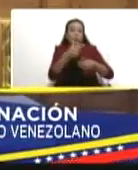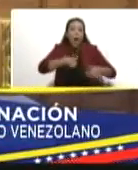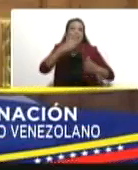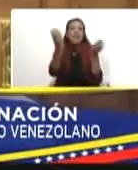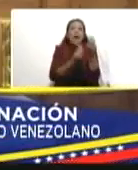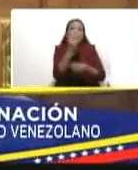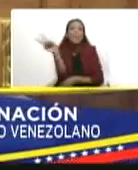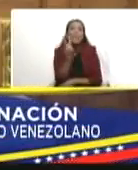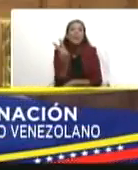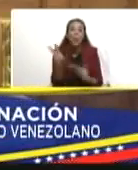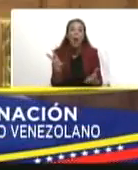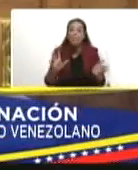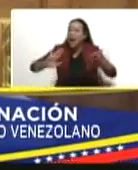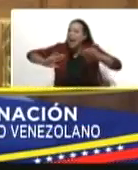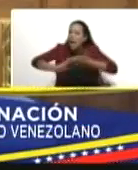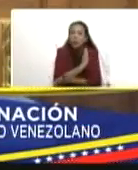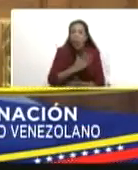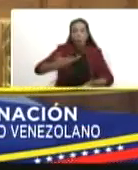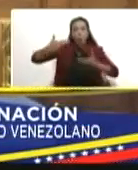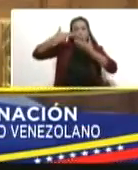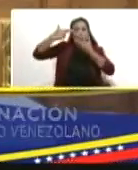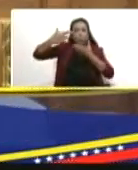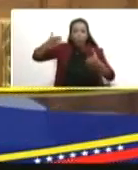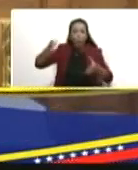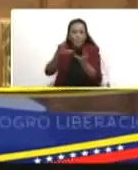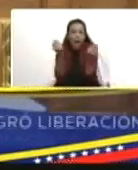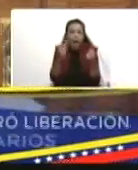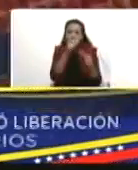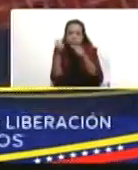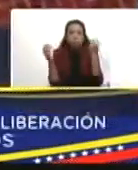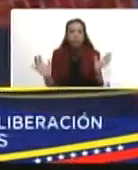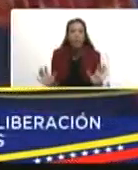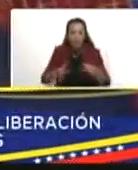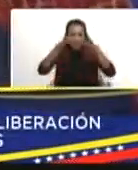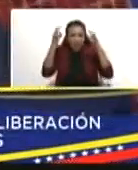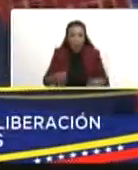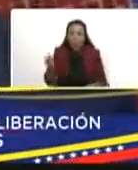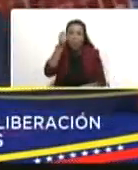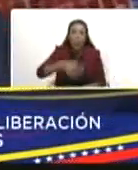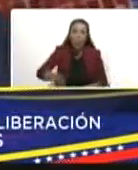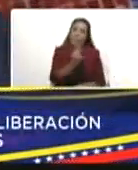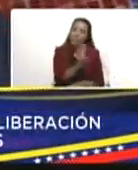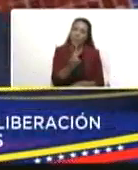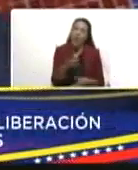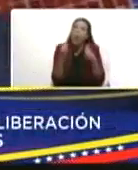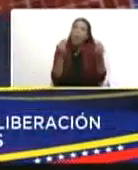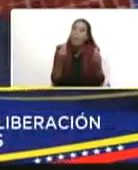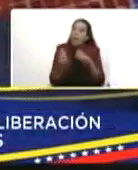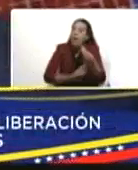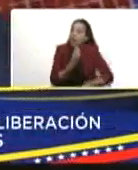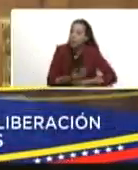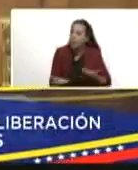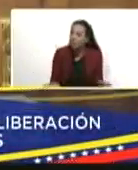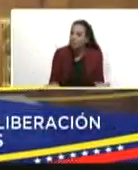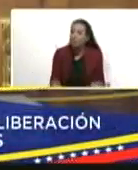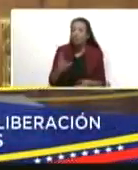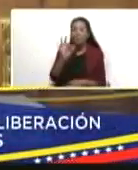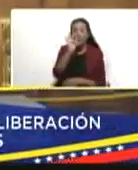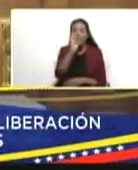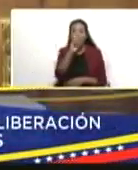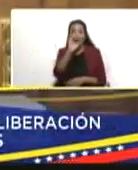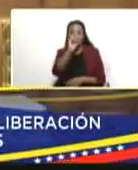en Venezuela para derrotar a las bandas criminales y para seguridad del país Francisco amelas tienes que